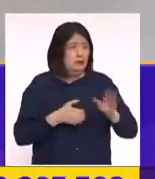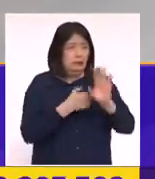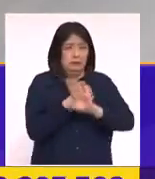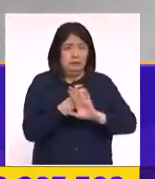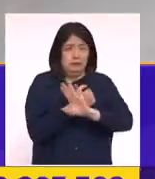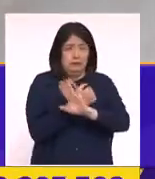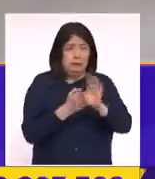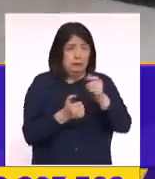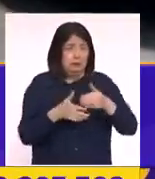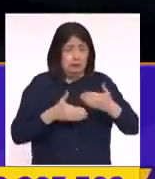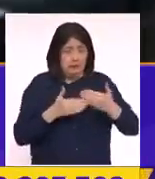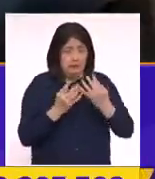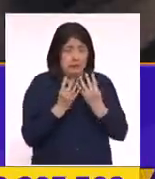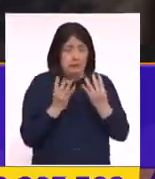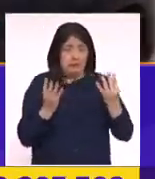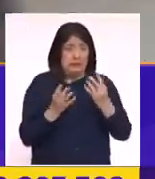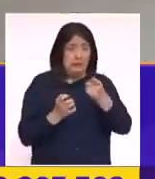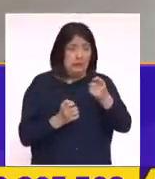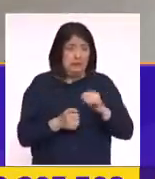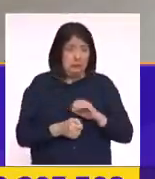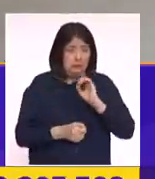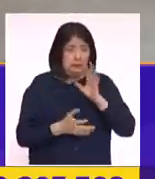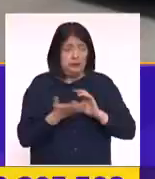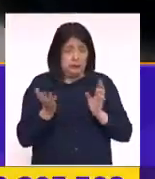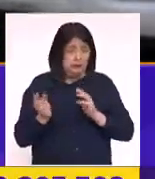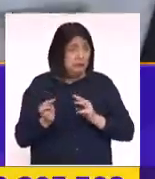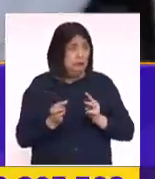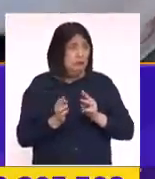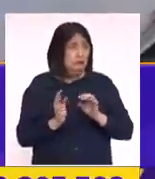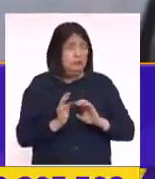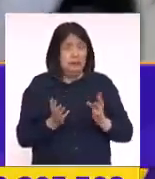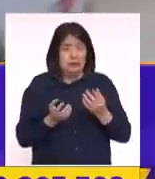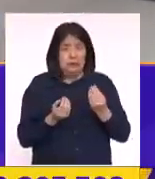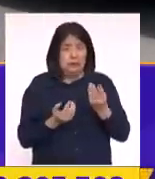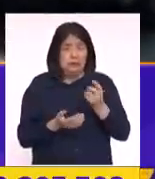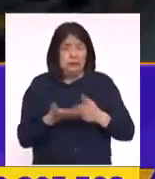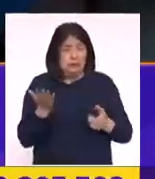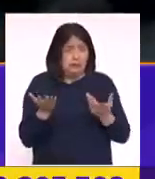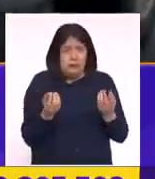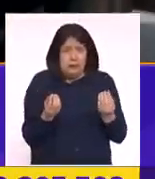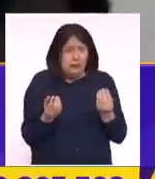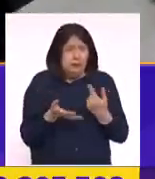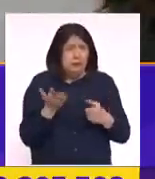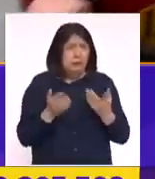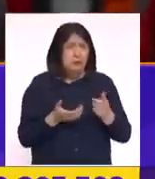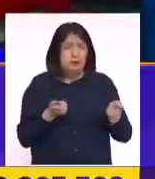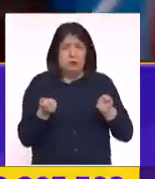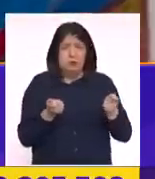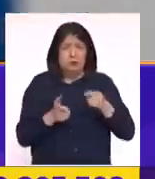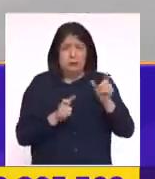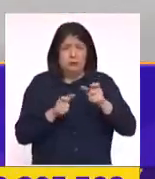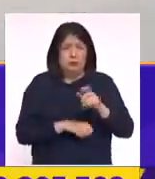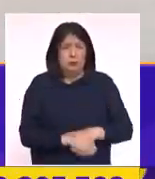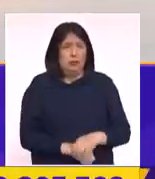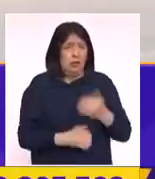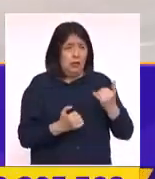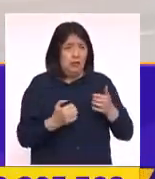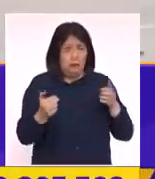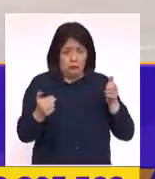estaba armando la policía? ¿A eso te referías tú con estrategia? Pero por supuesto. A tener un efectivo control de los manifestantes. Los carros que están